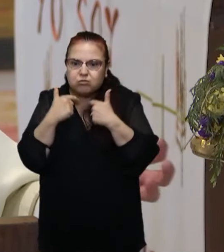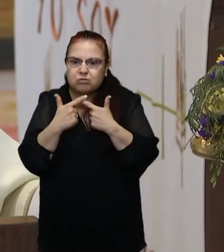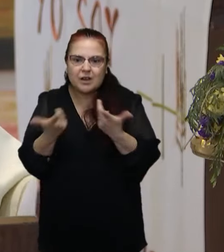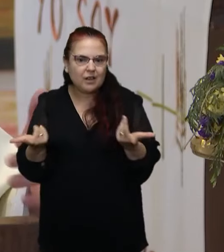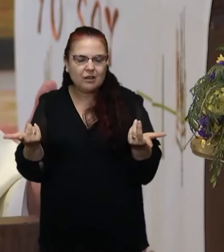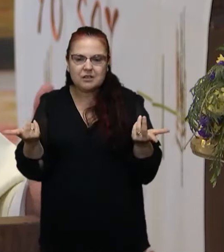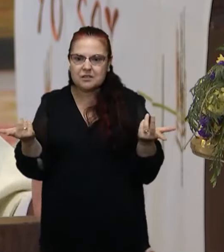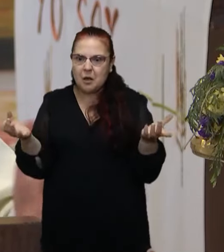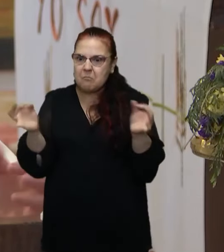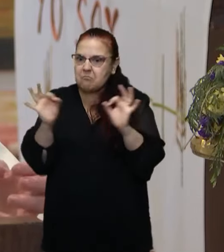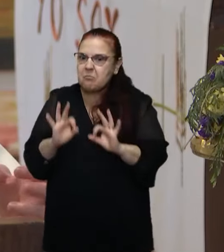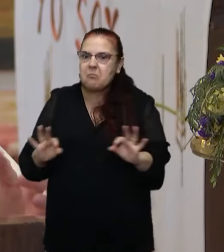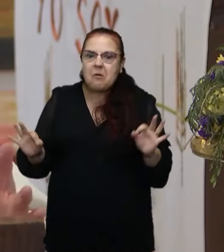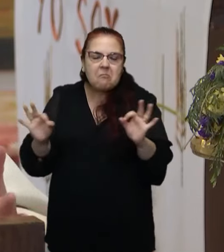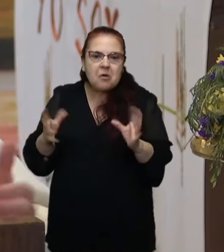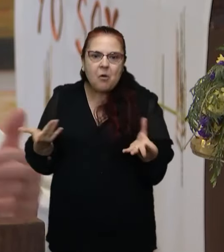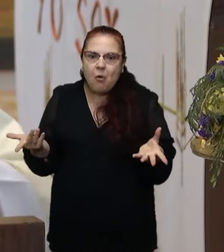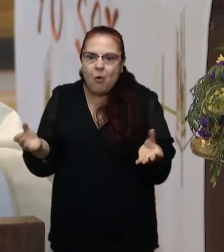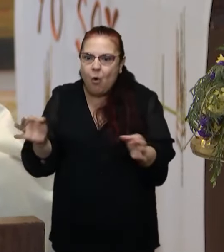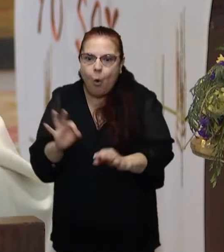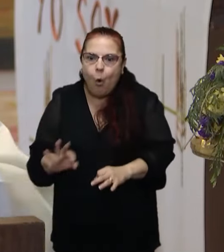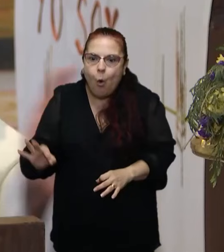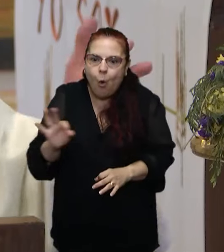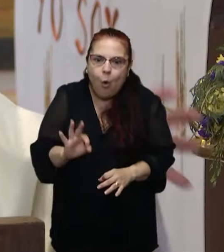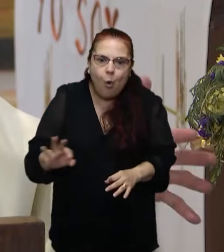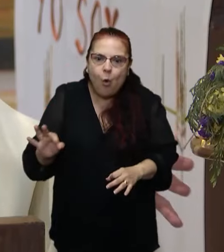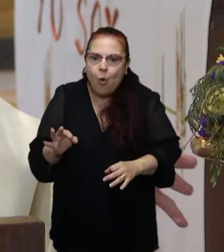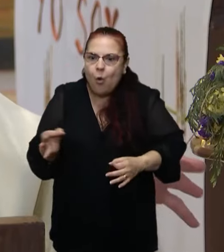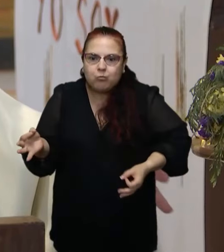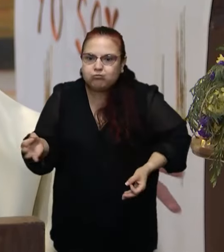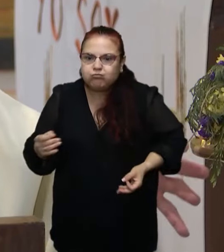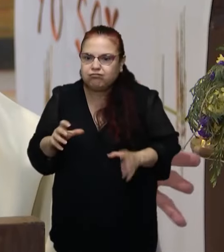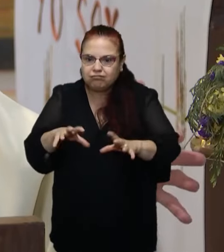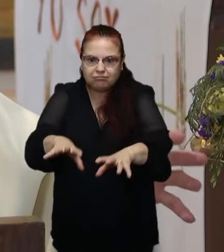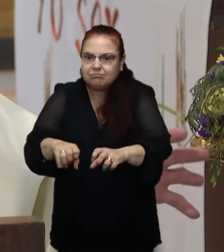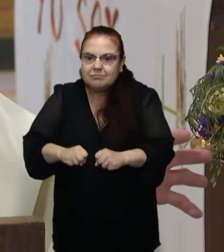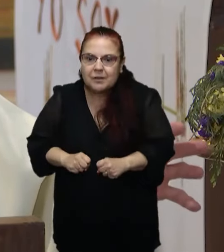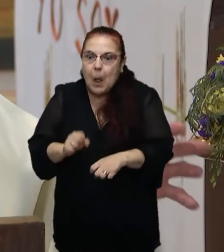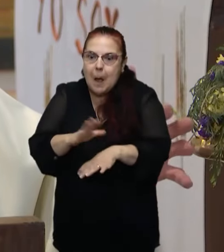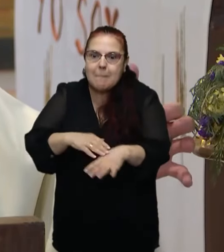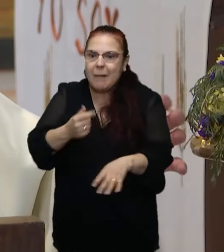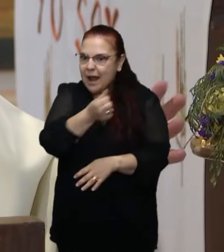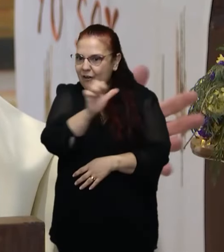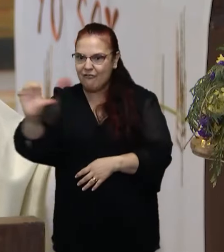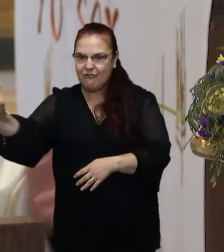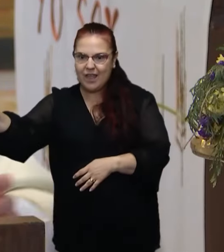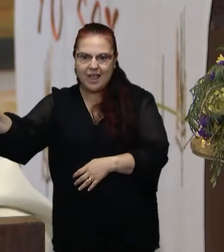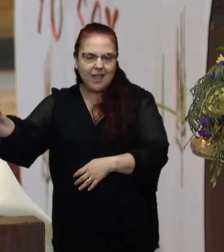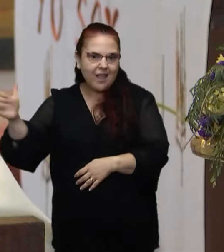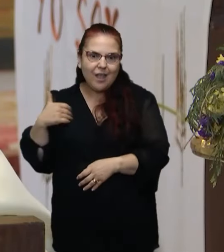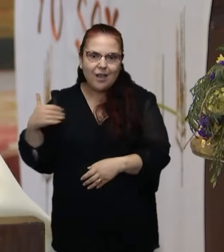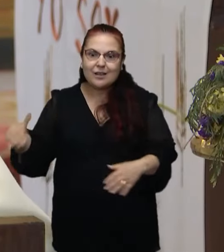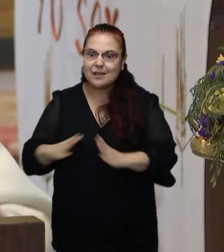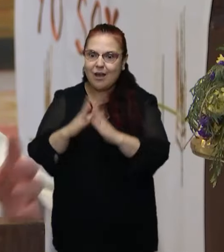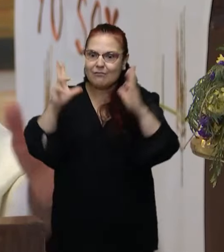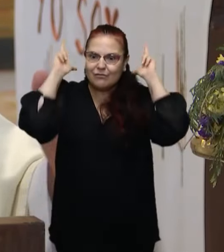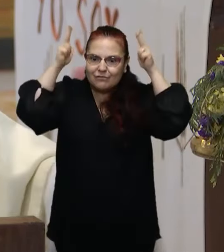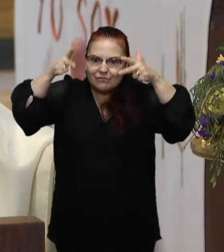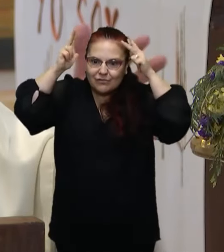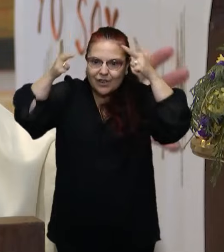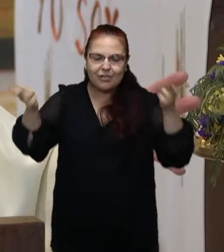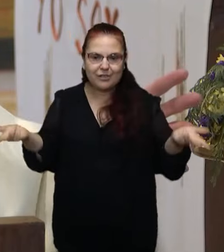como San Ignacio y Santa Teresa, conquistando para la fe un continente entero, como San Francisco Javier,